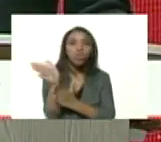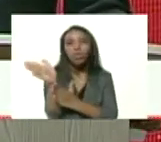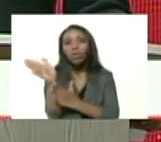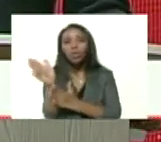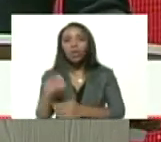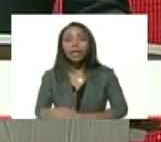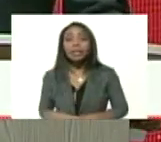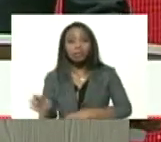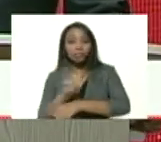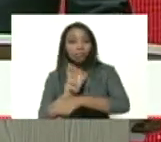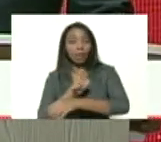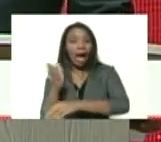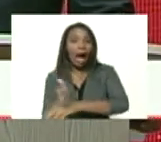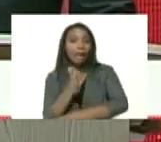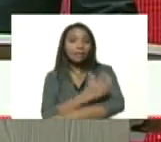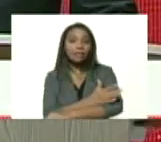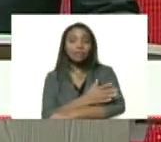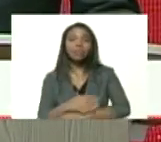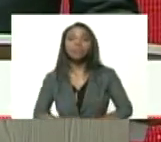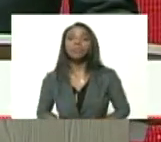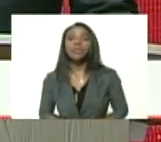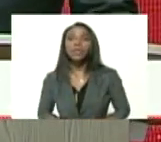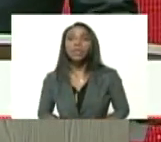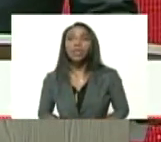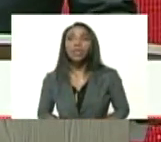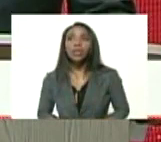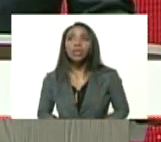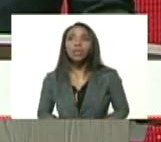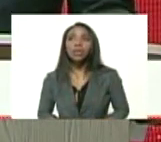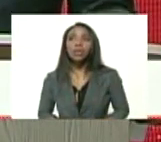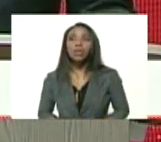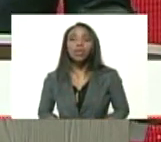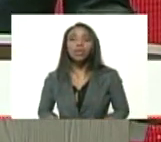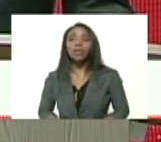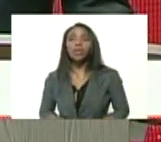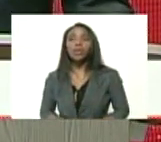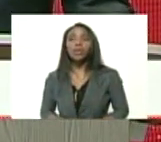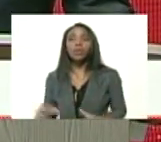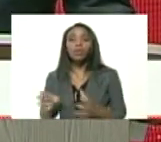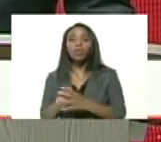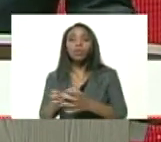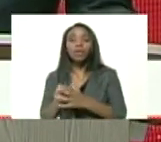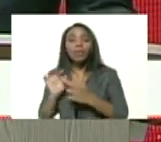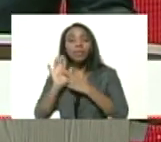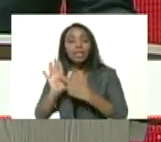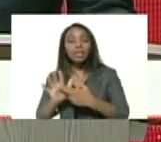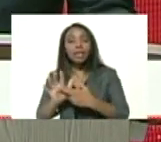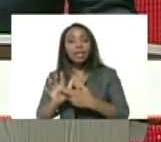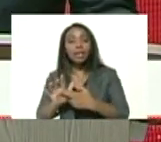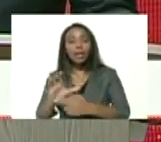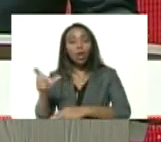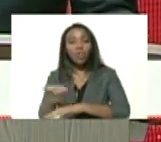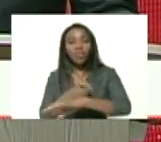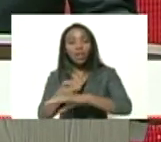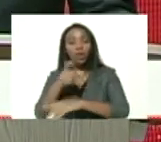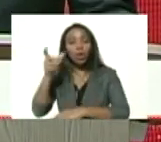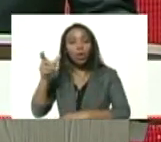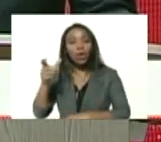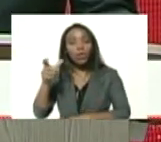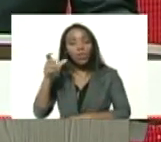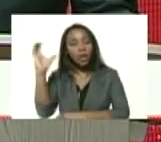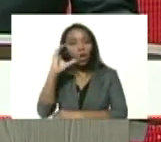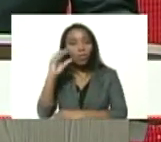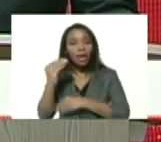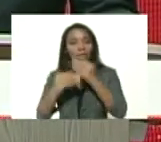Rápidamente, los compiscos representantes del gobierno de Colombia se hicieron la vista gorda de